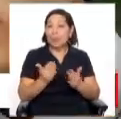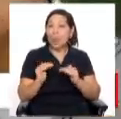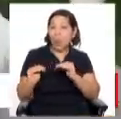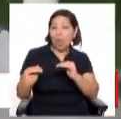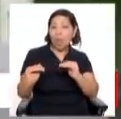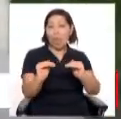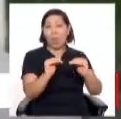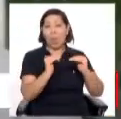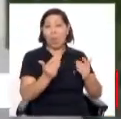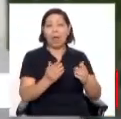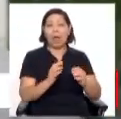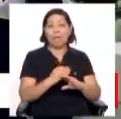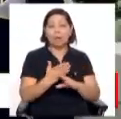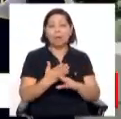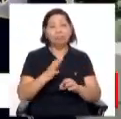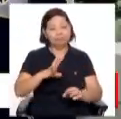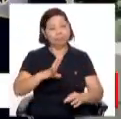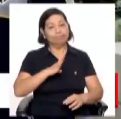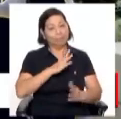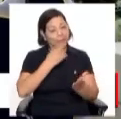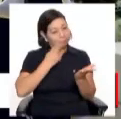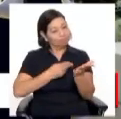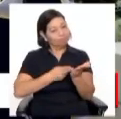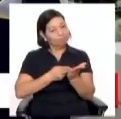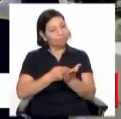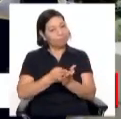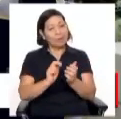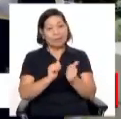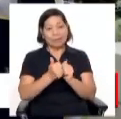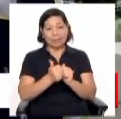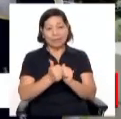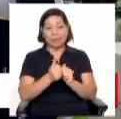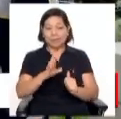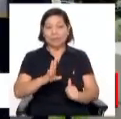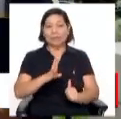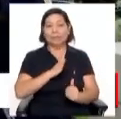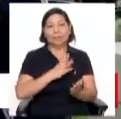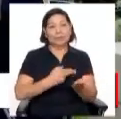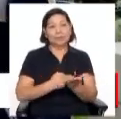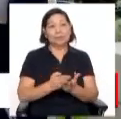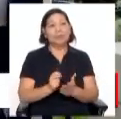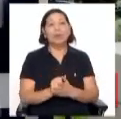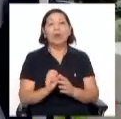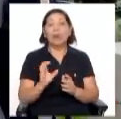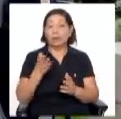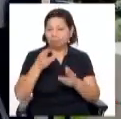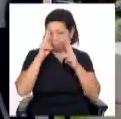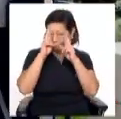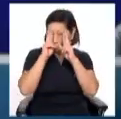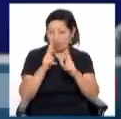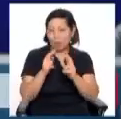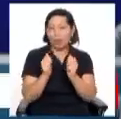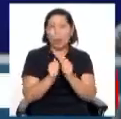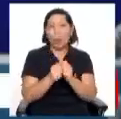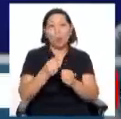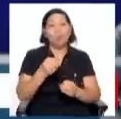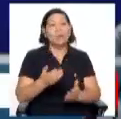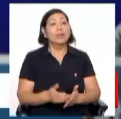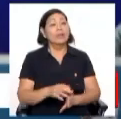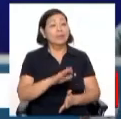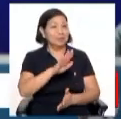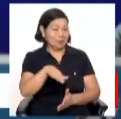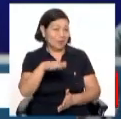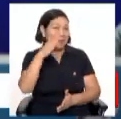empatía. Y formar la honestidad. Queremos que la sociedad cambie con honestidad. Y con civismo. Y con justicia. Que los niños